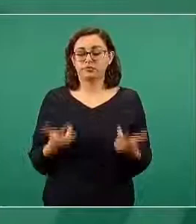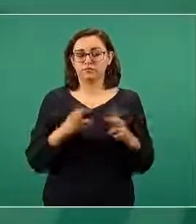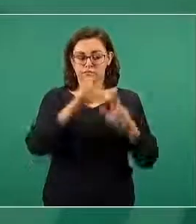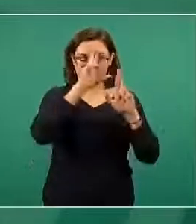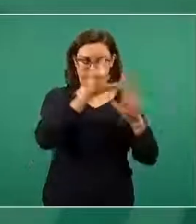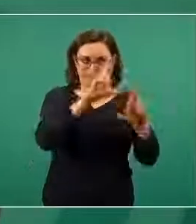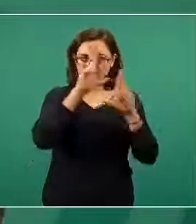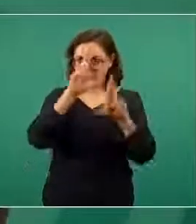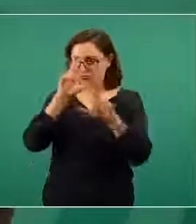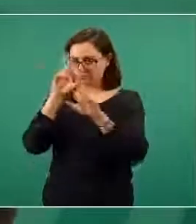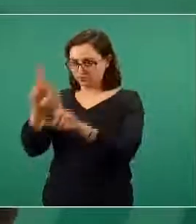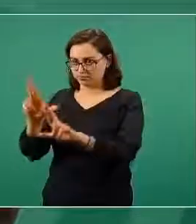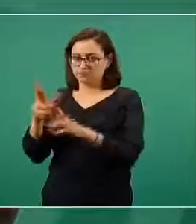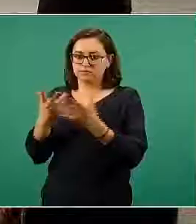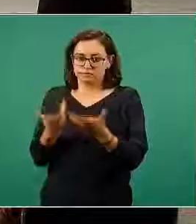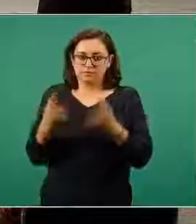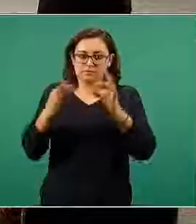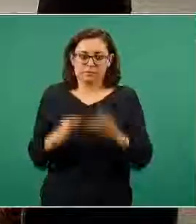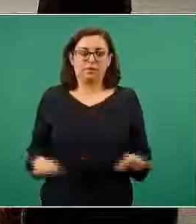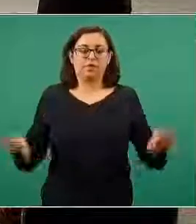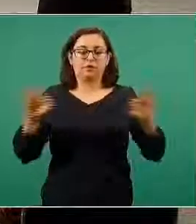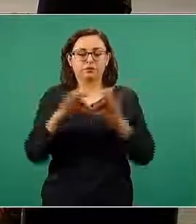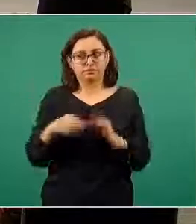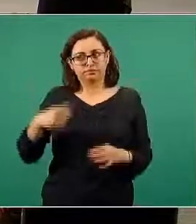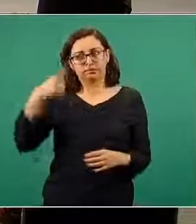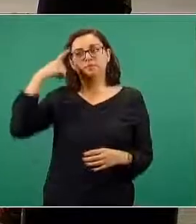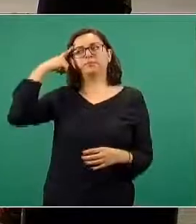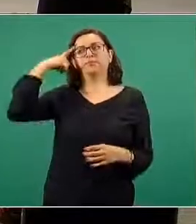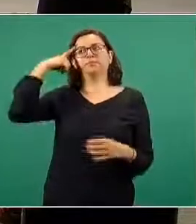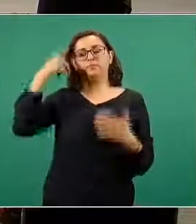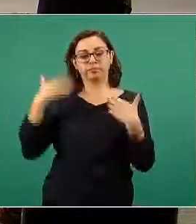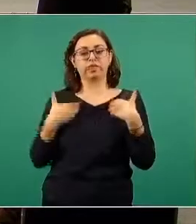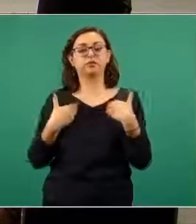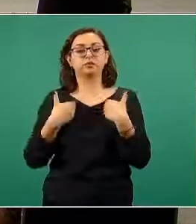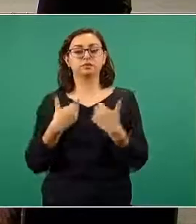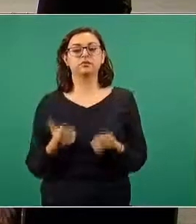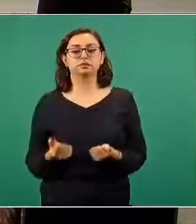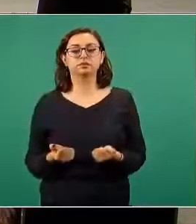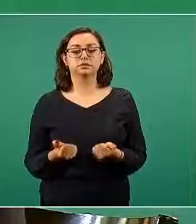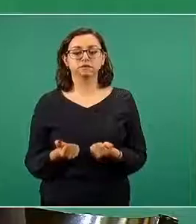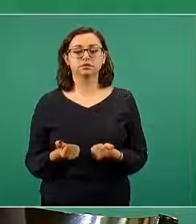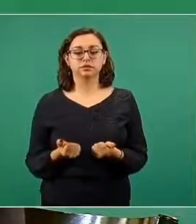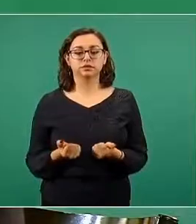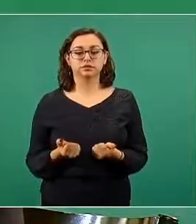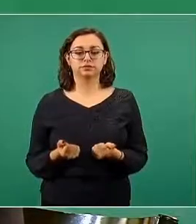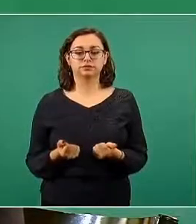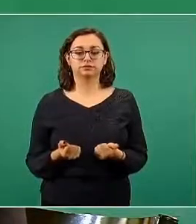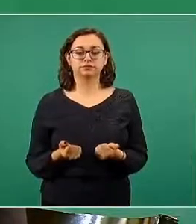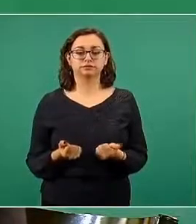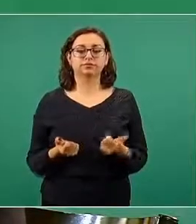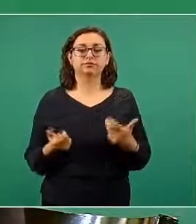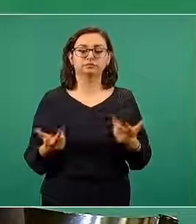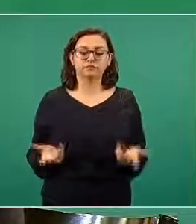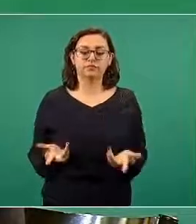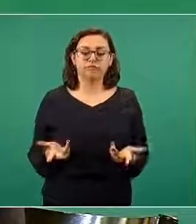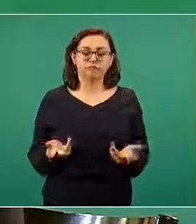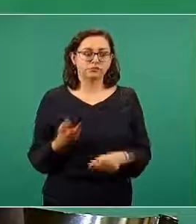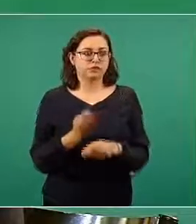respeto también. Una nueva conciencia social debe de llegarnos después